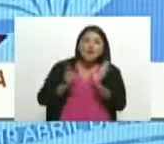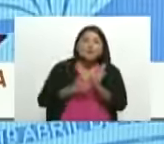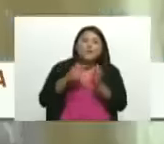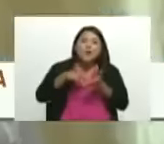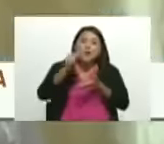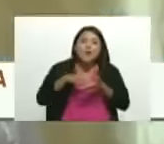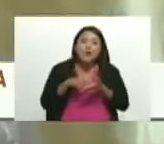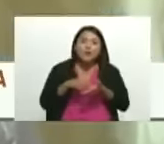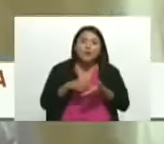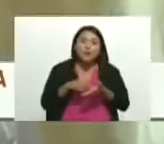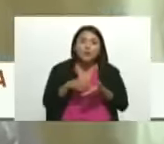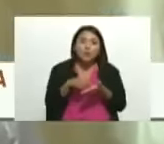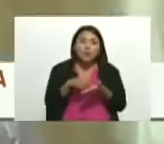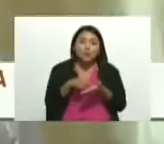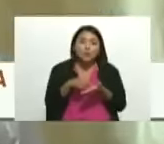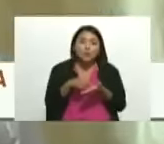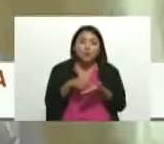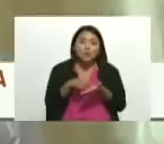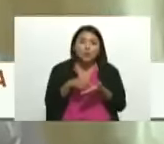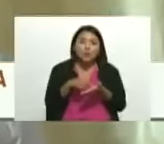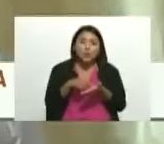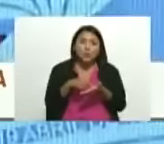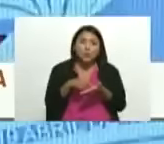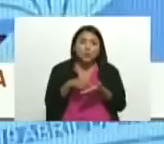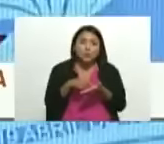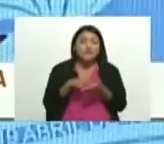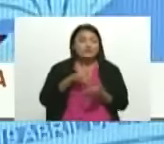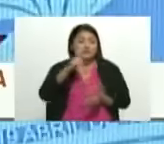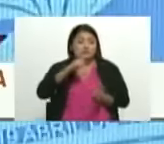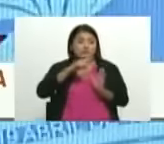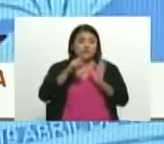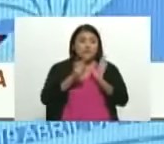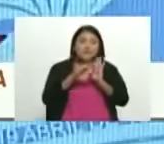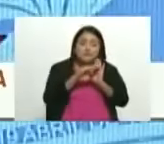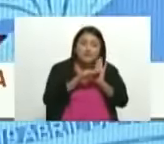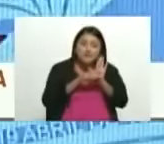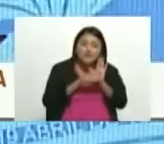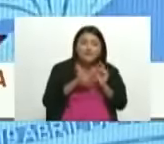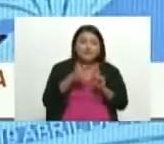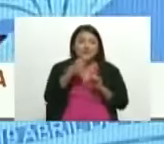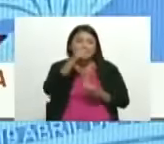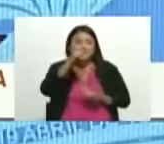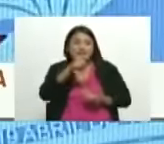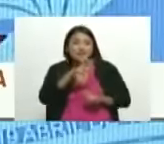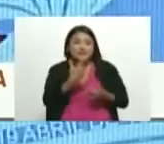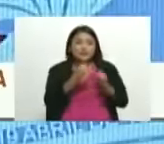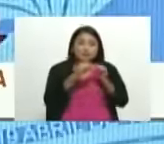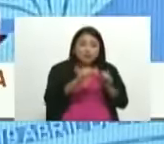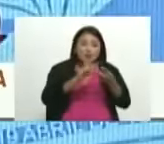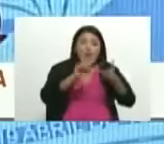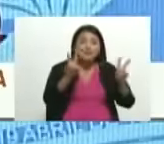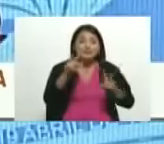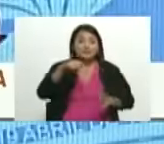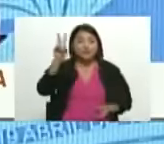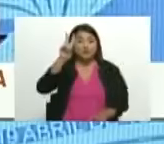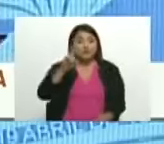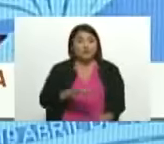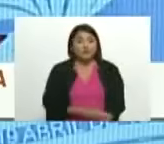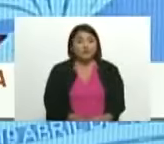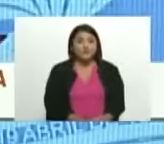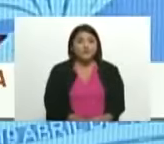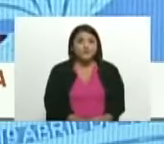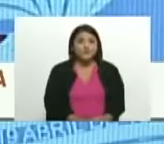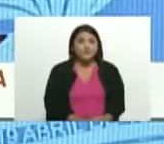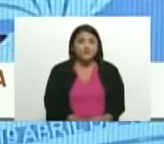hay que cumplir con una serie de requisitos y además en otras partes dice la necesidad de la preservación de la paz.